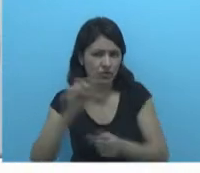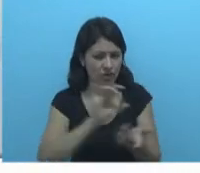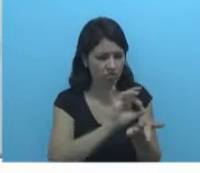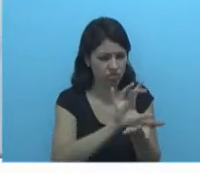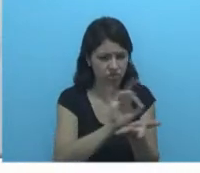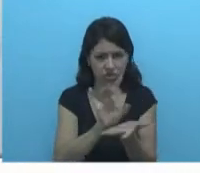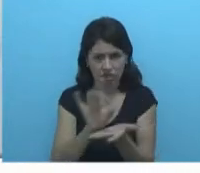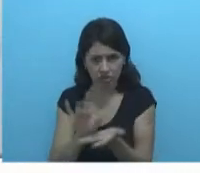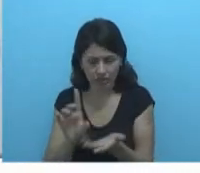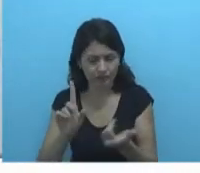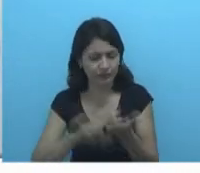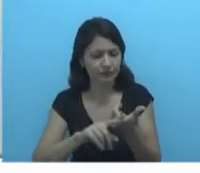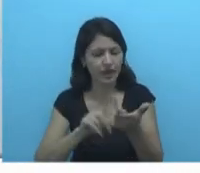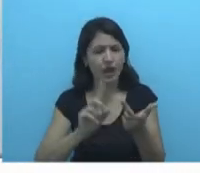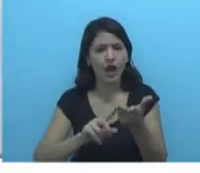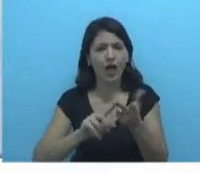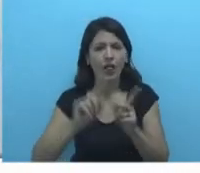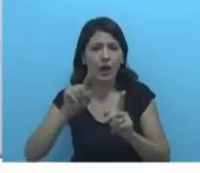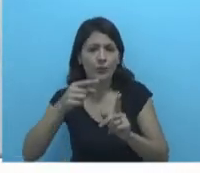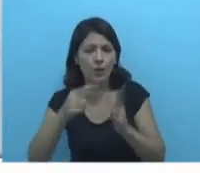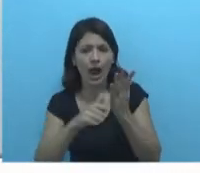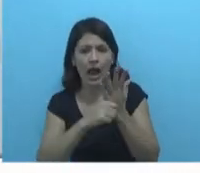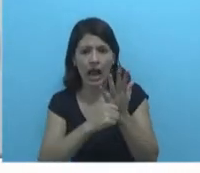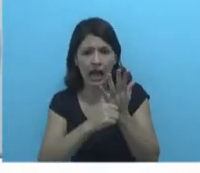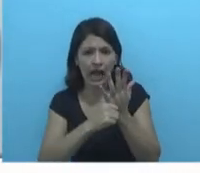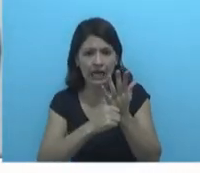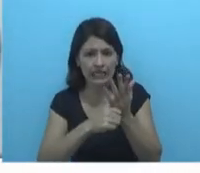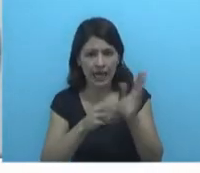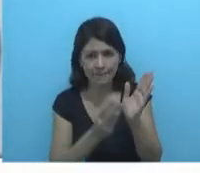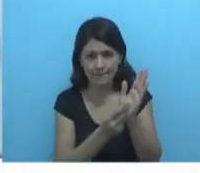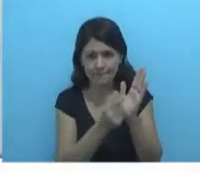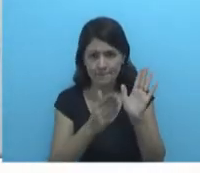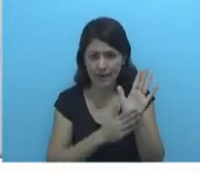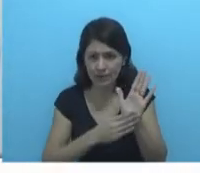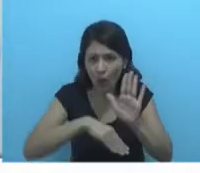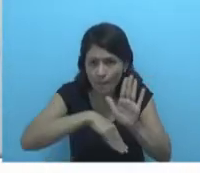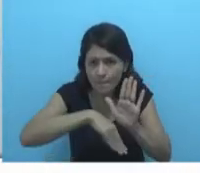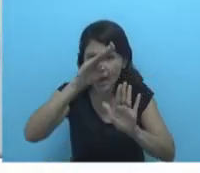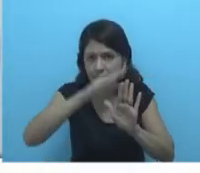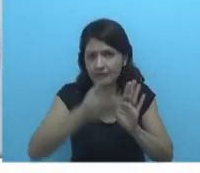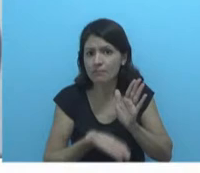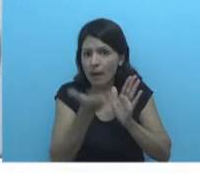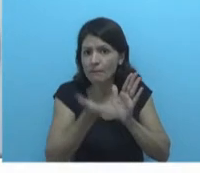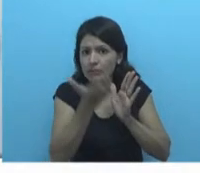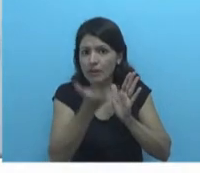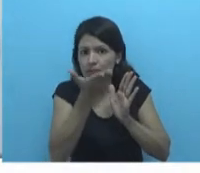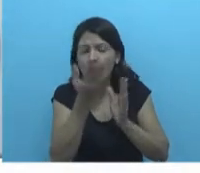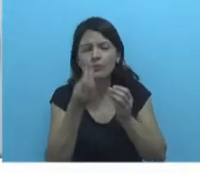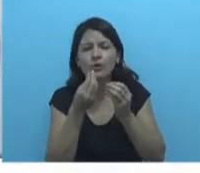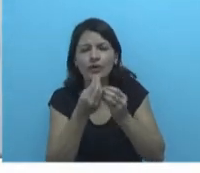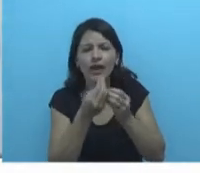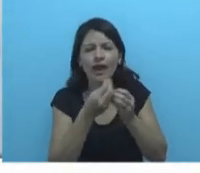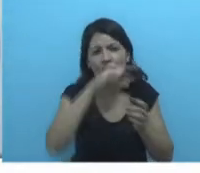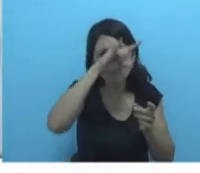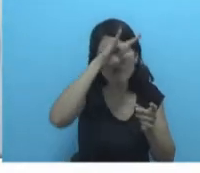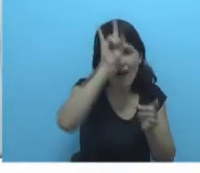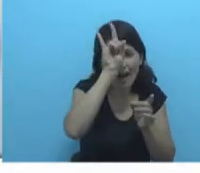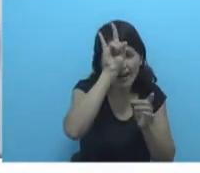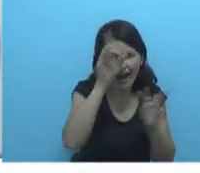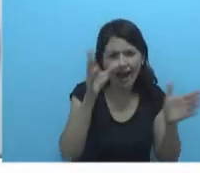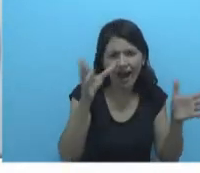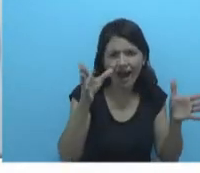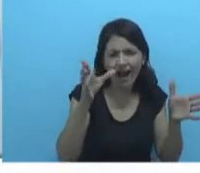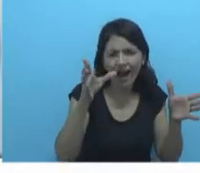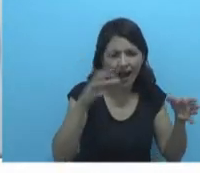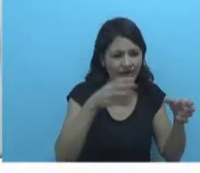carne, porque al reducirse el stock ganadero va a subir el precio. Todo eso, señor presidente, lo